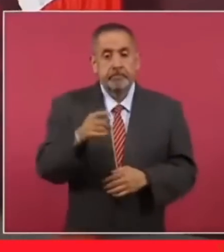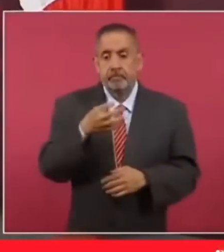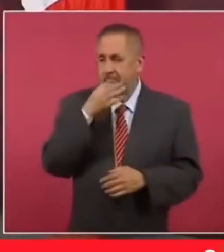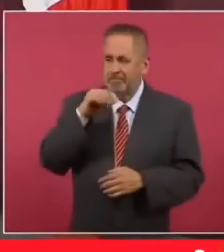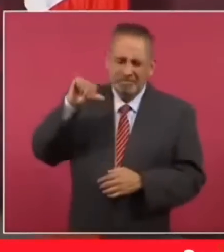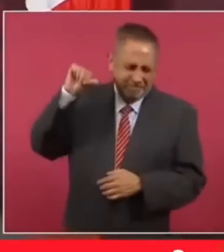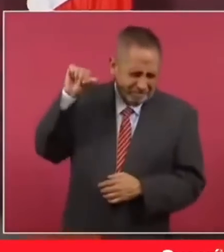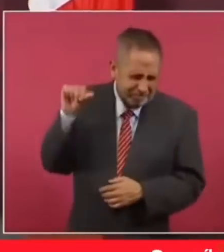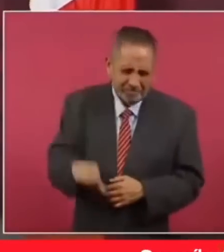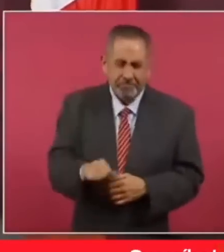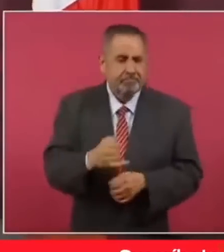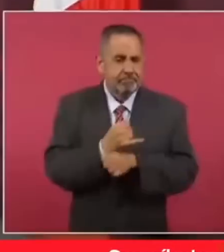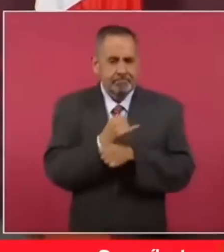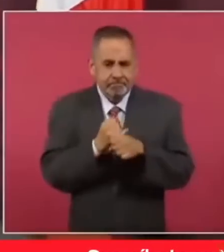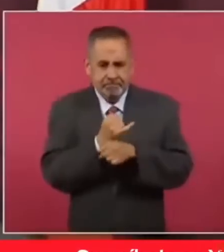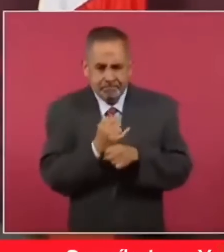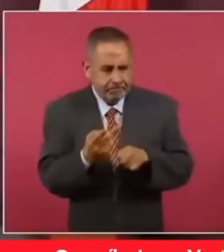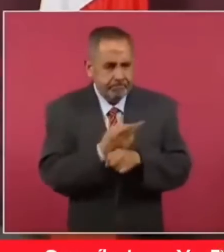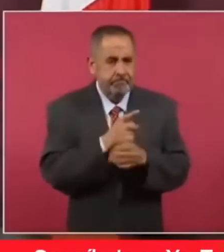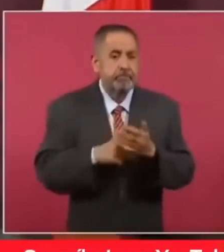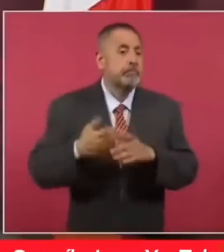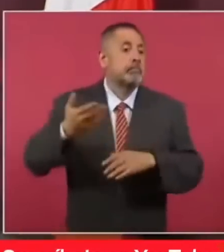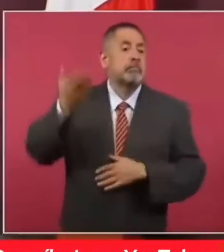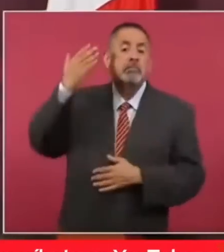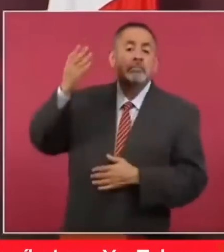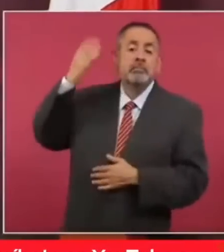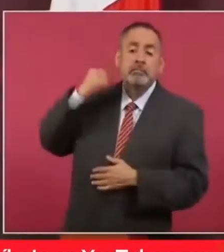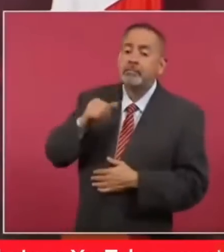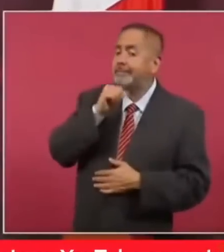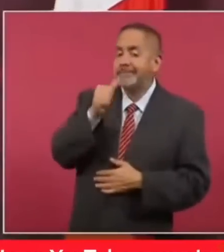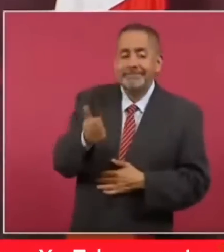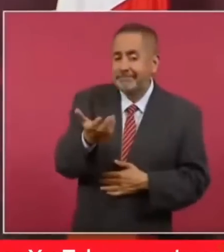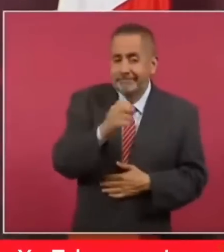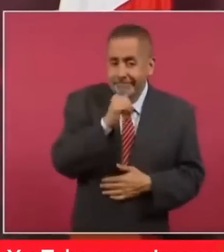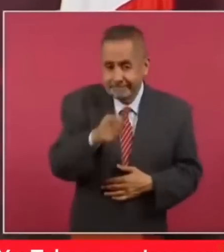hace toda una investigación, cosa que no se hacía antes.